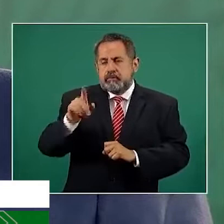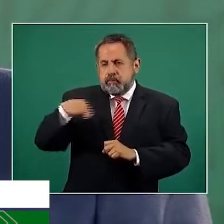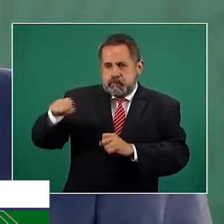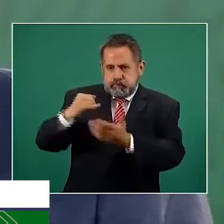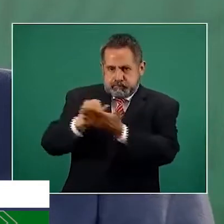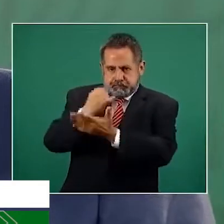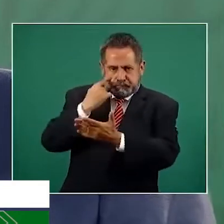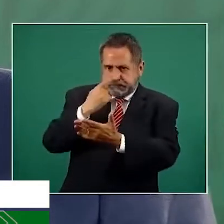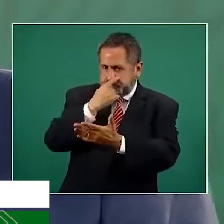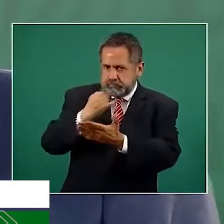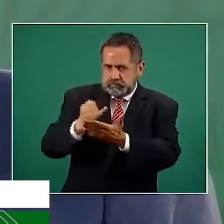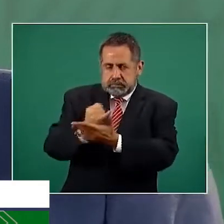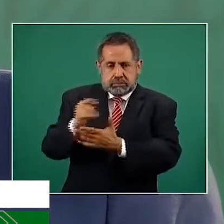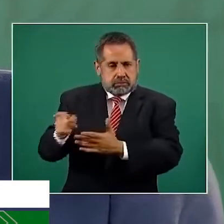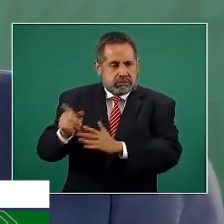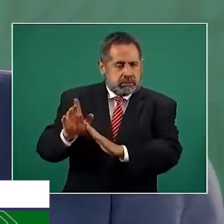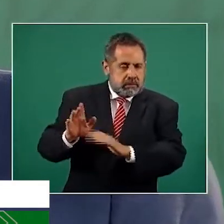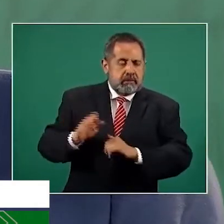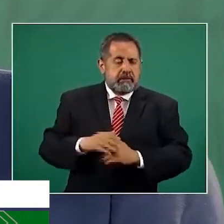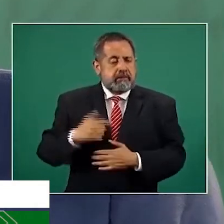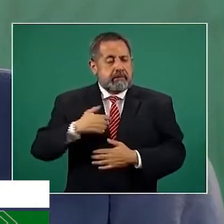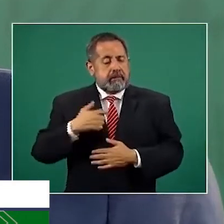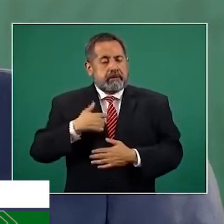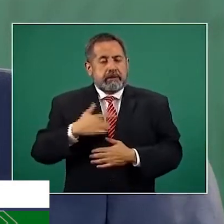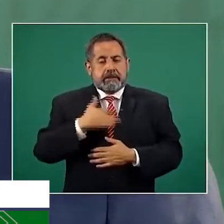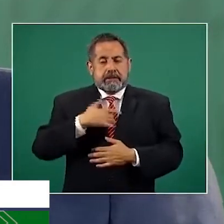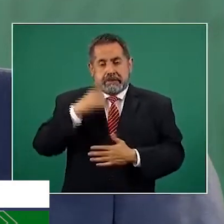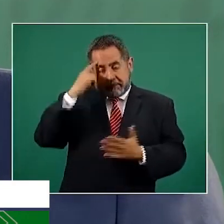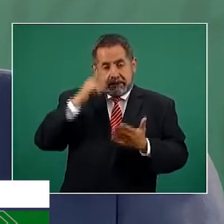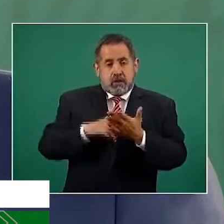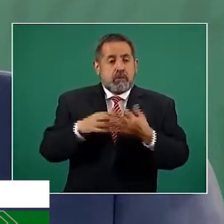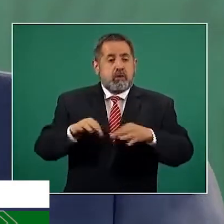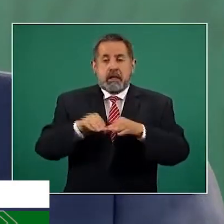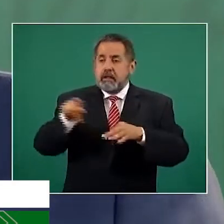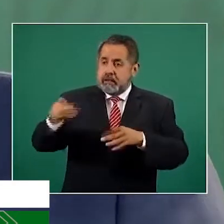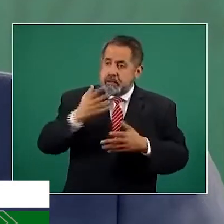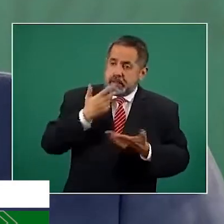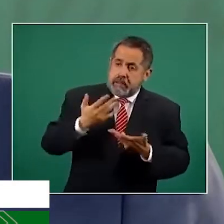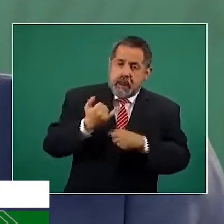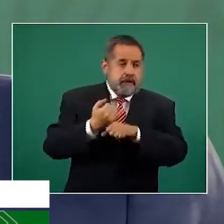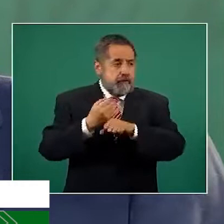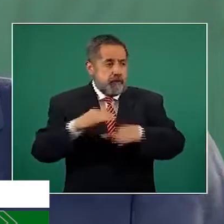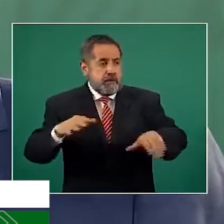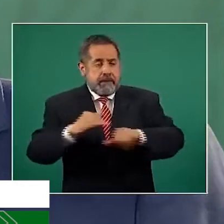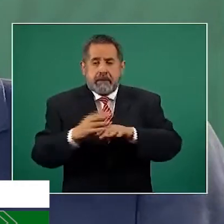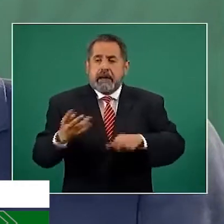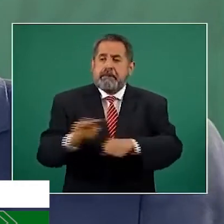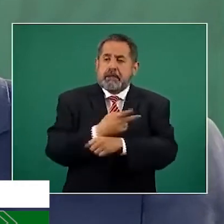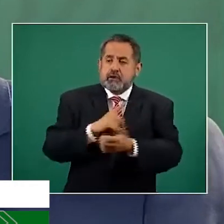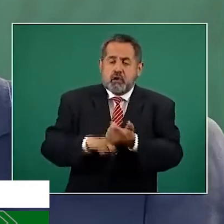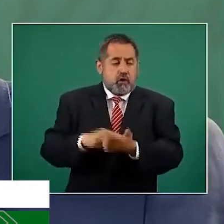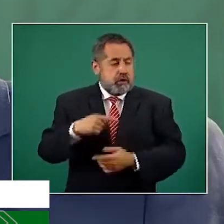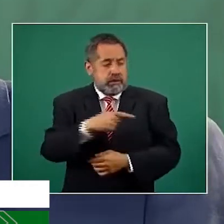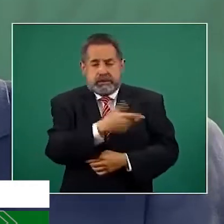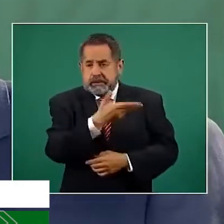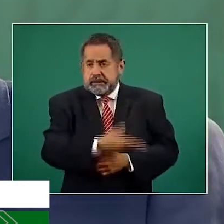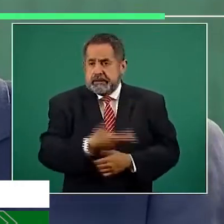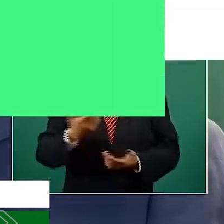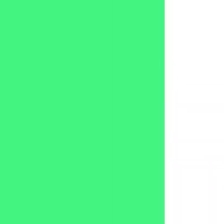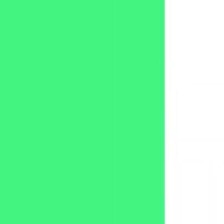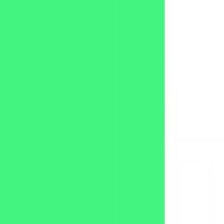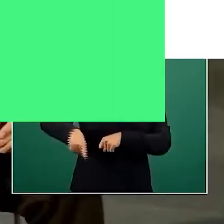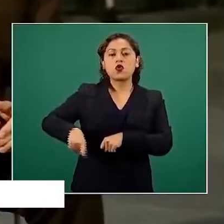es importante que se informe sobre el estado de esta